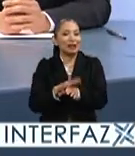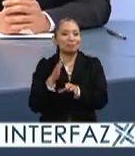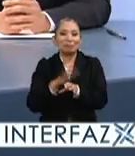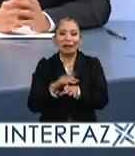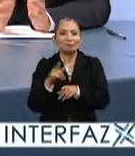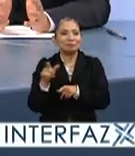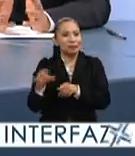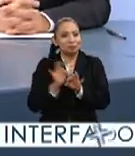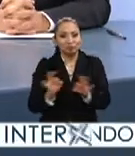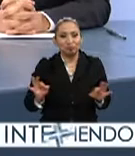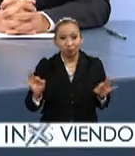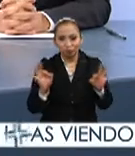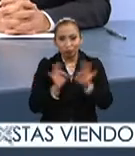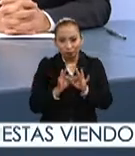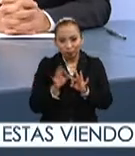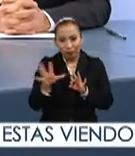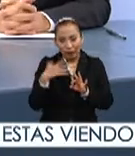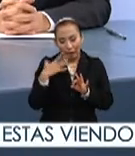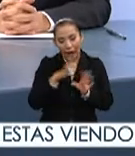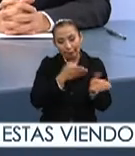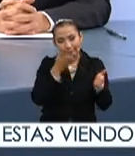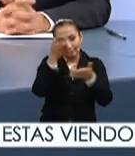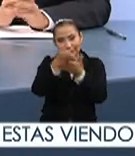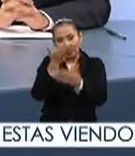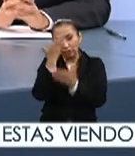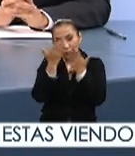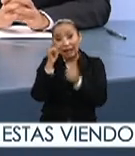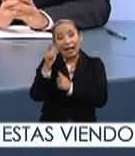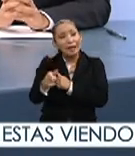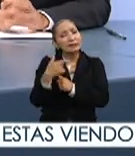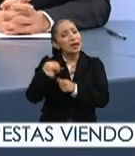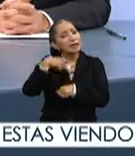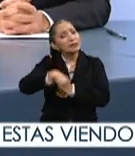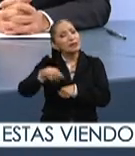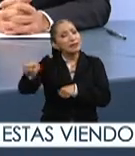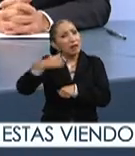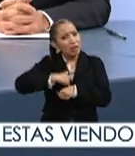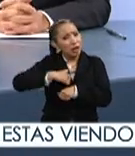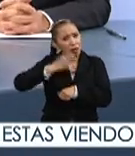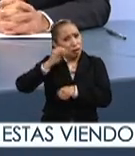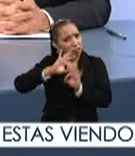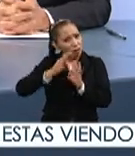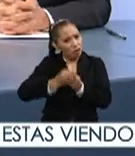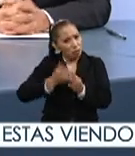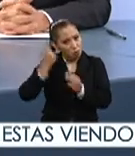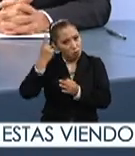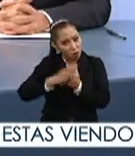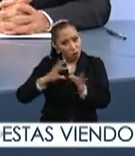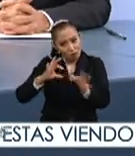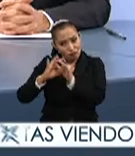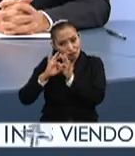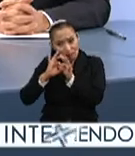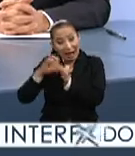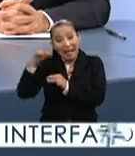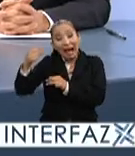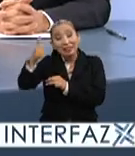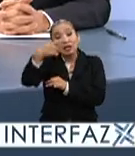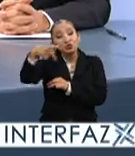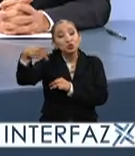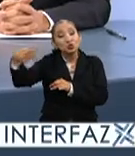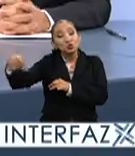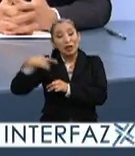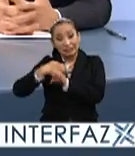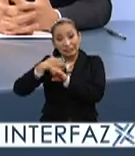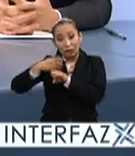más importantes que alberga precisamente a los estudiantes. Pero este país no cuenta con un modelo educativo unificado. Cada provincia tiene sus